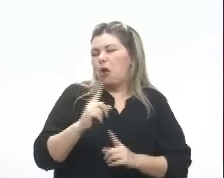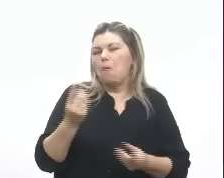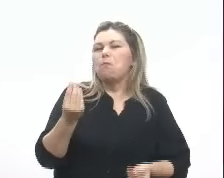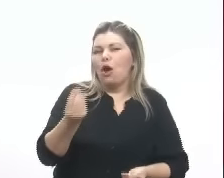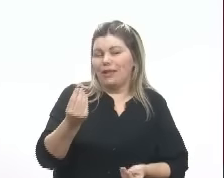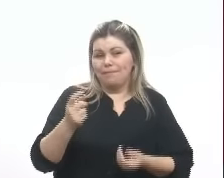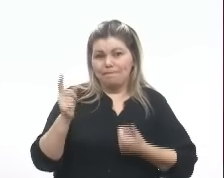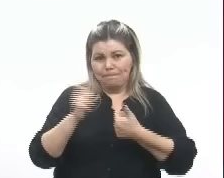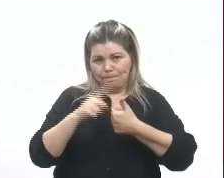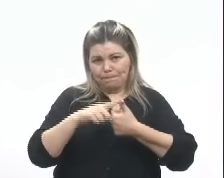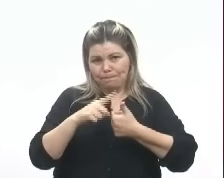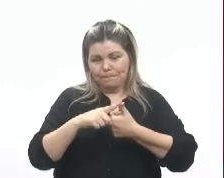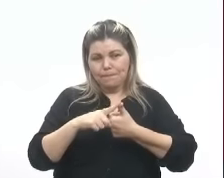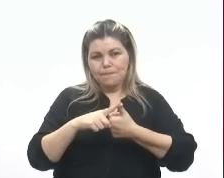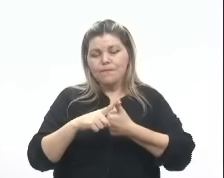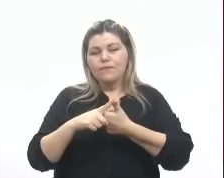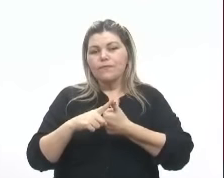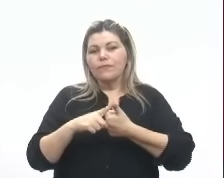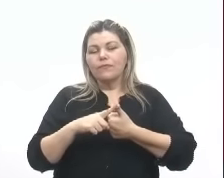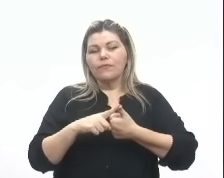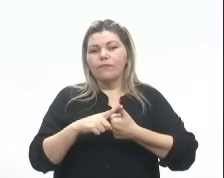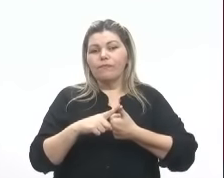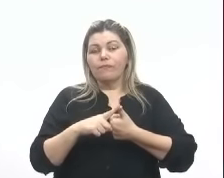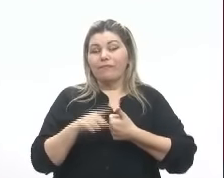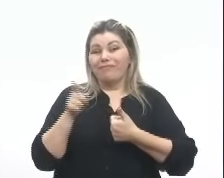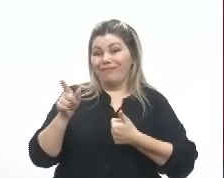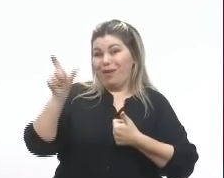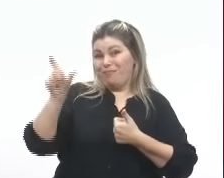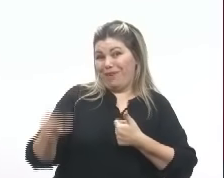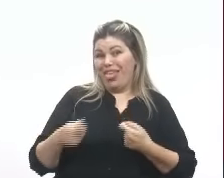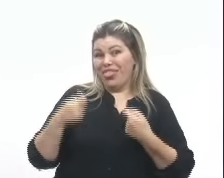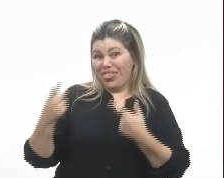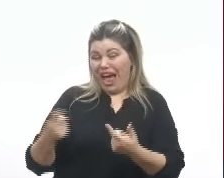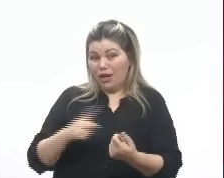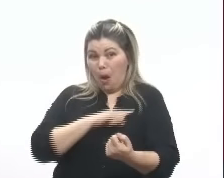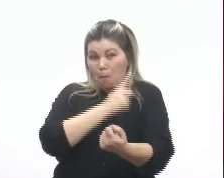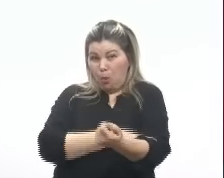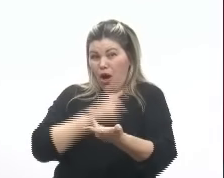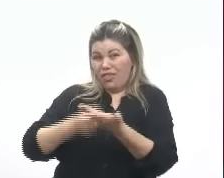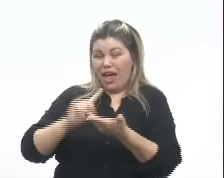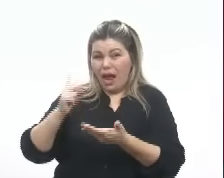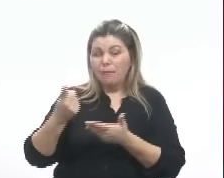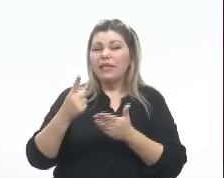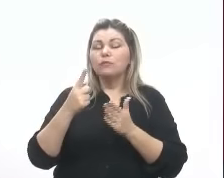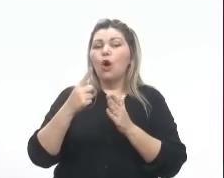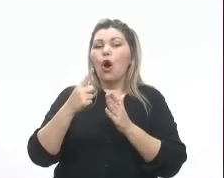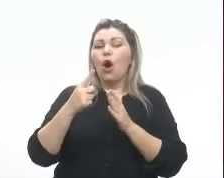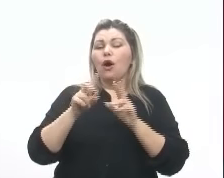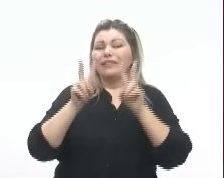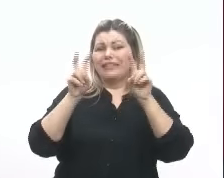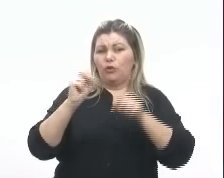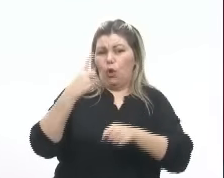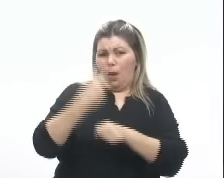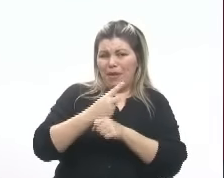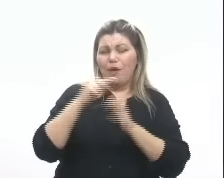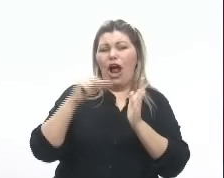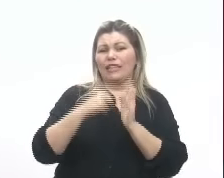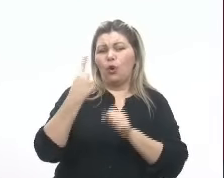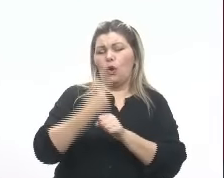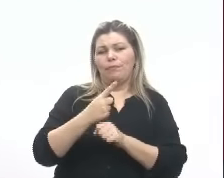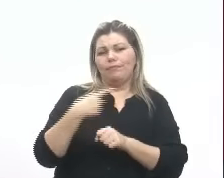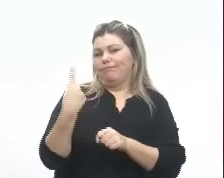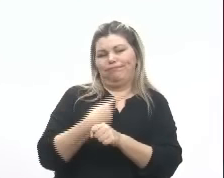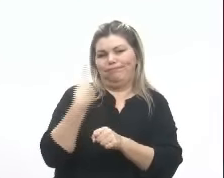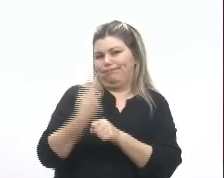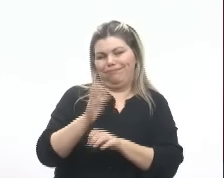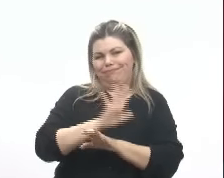Primero, porque no creemos que a esta persona le podemos dar poder absoluto, que es el artículo primero y el título primero. No le podemos dar. Porque